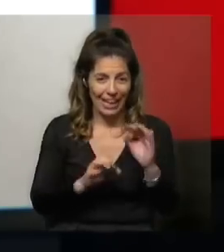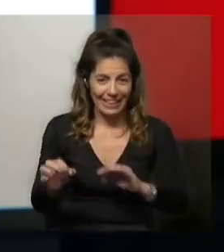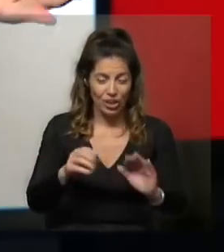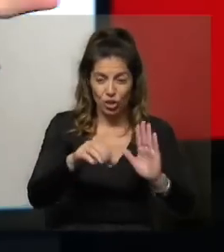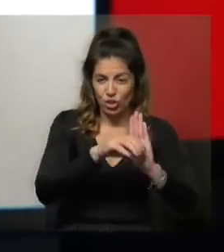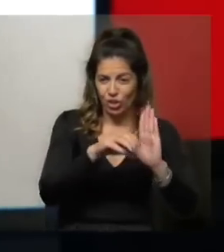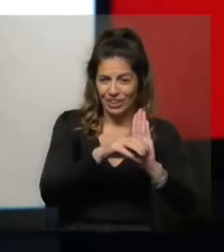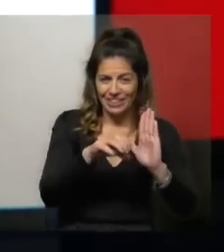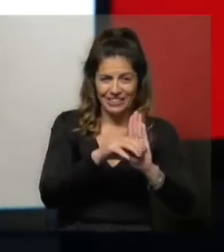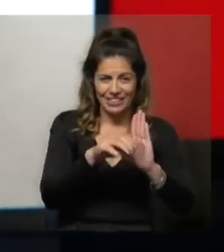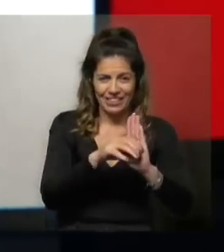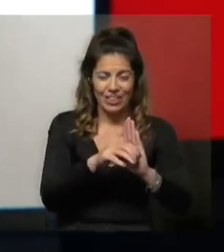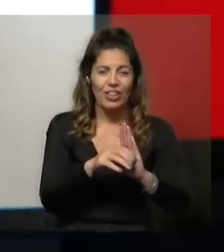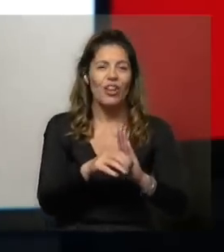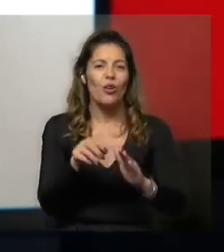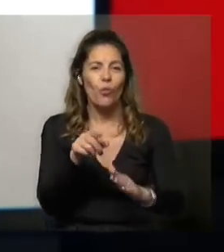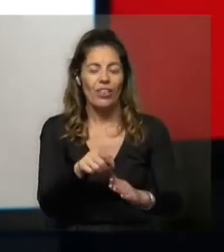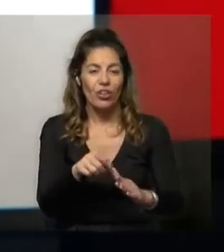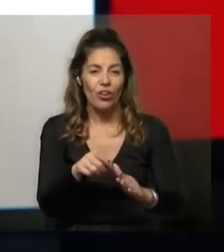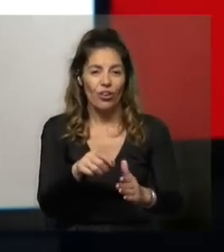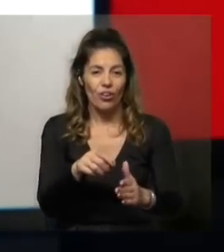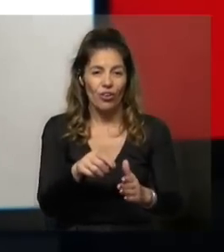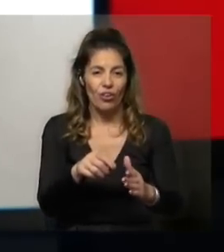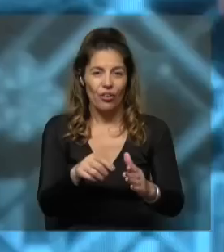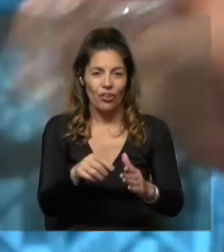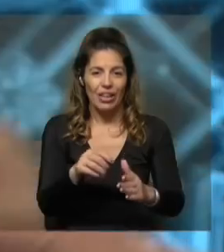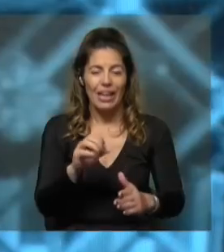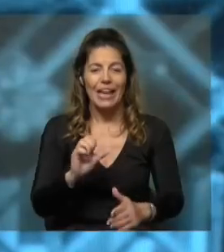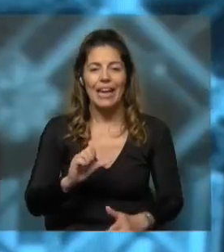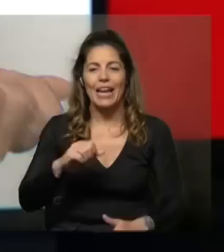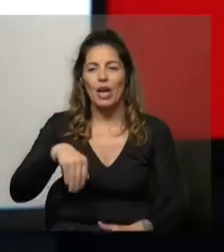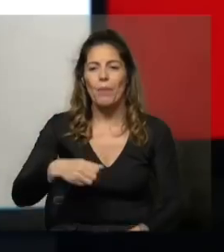claro cuando la escuela de teatro estaba ahí en el Solís en el